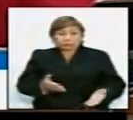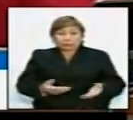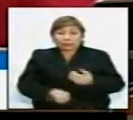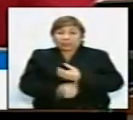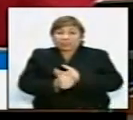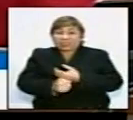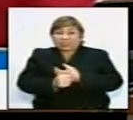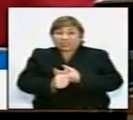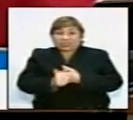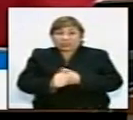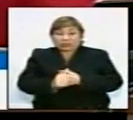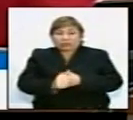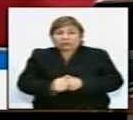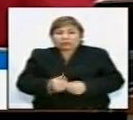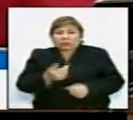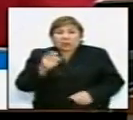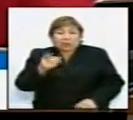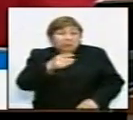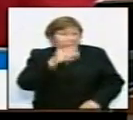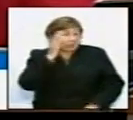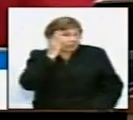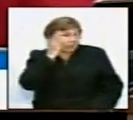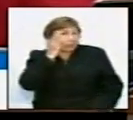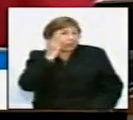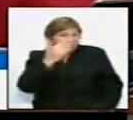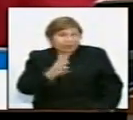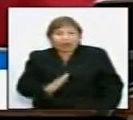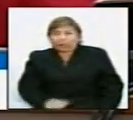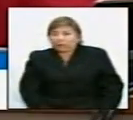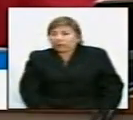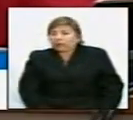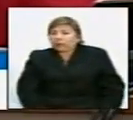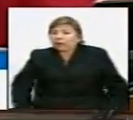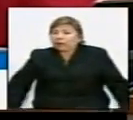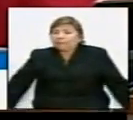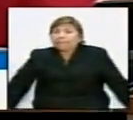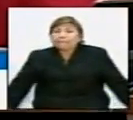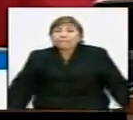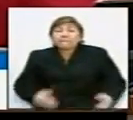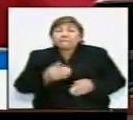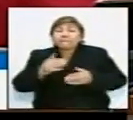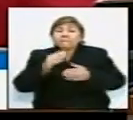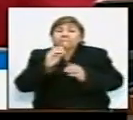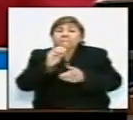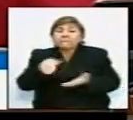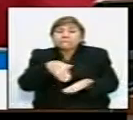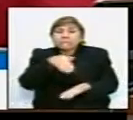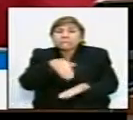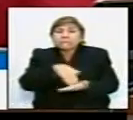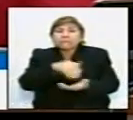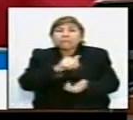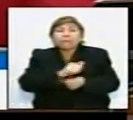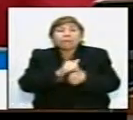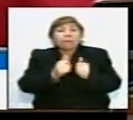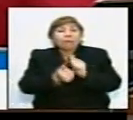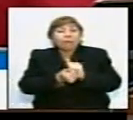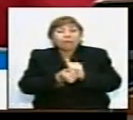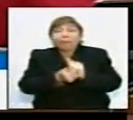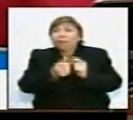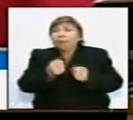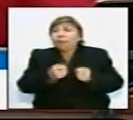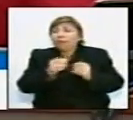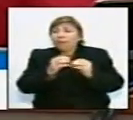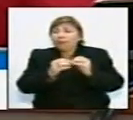riesgos, como ustedes saben, uno de los elementos centrales del tema de reconstrucción con cambios